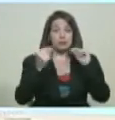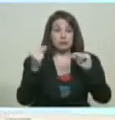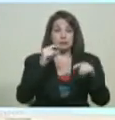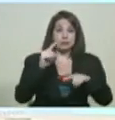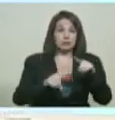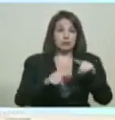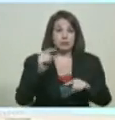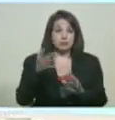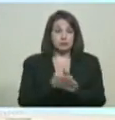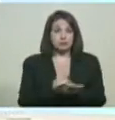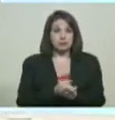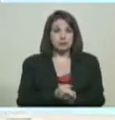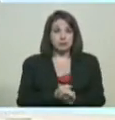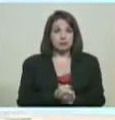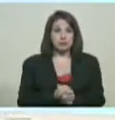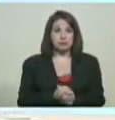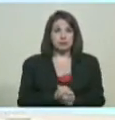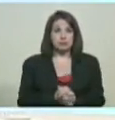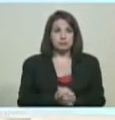permanente